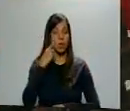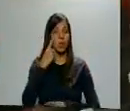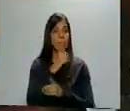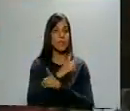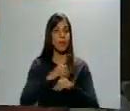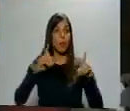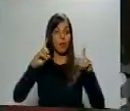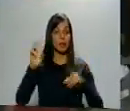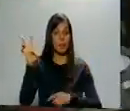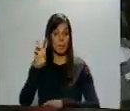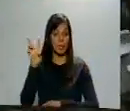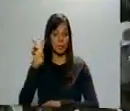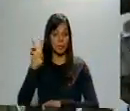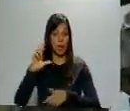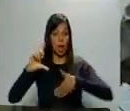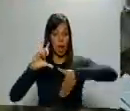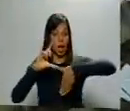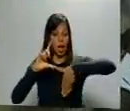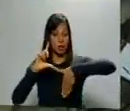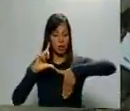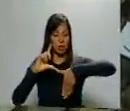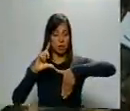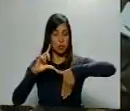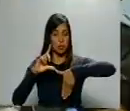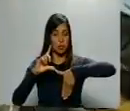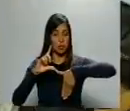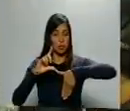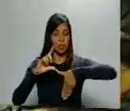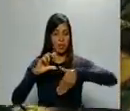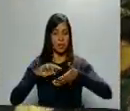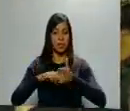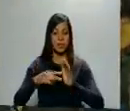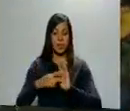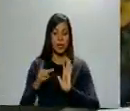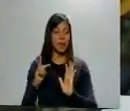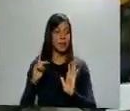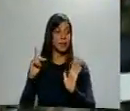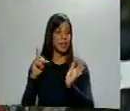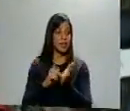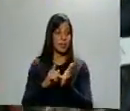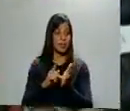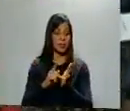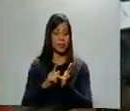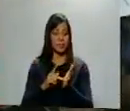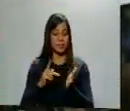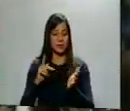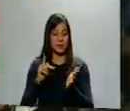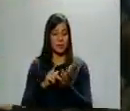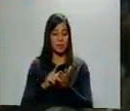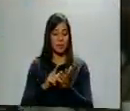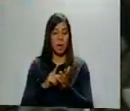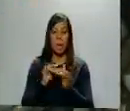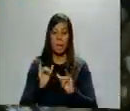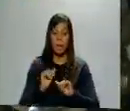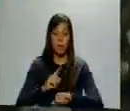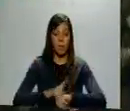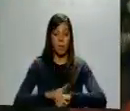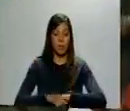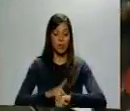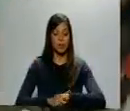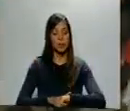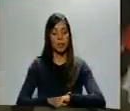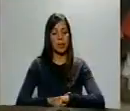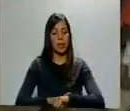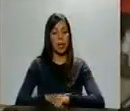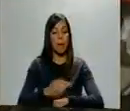continente americano que es participativa y protagónica. Y desde el mismo momento en